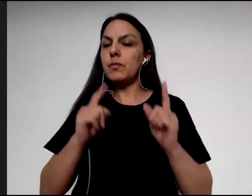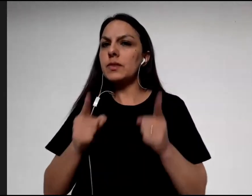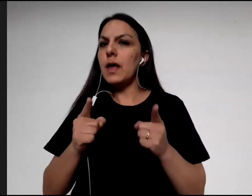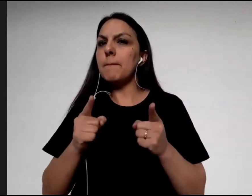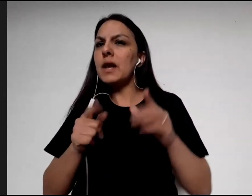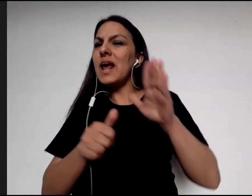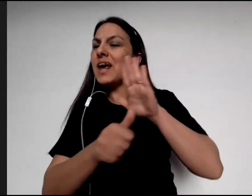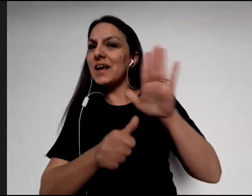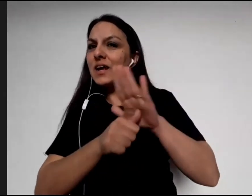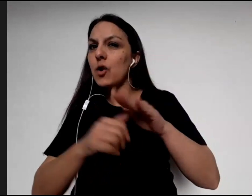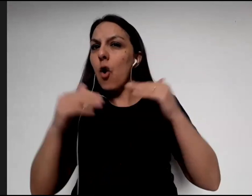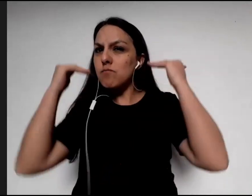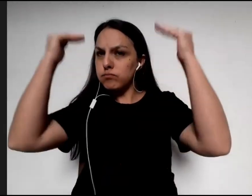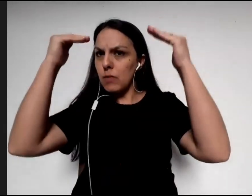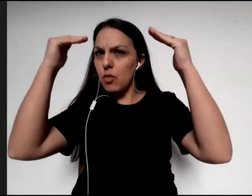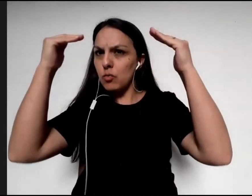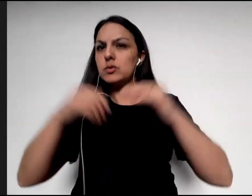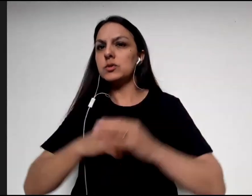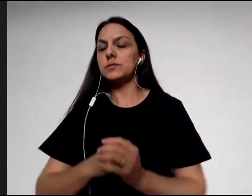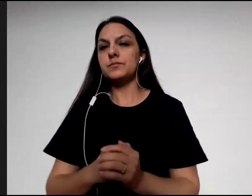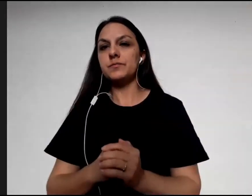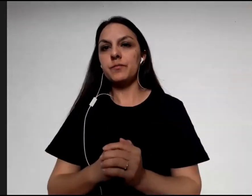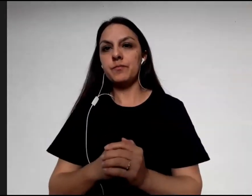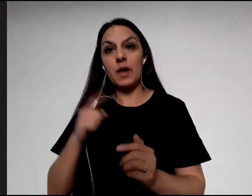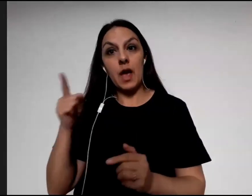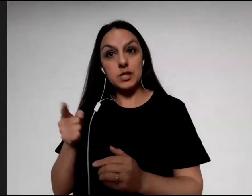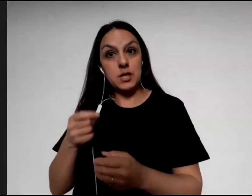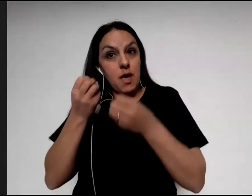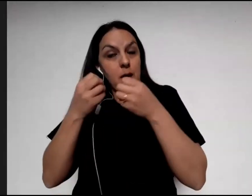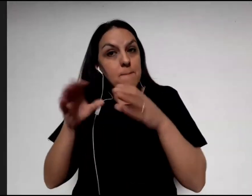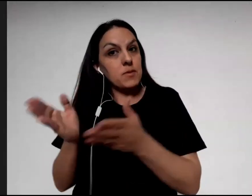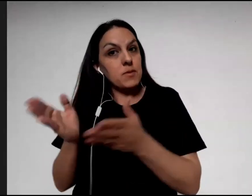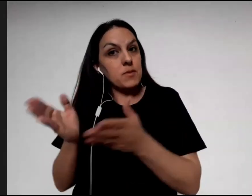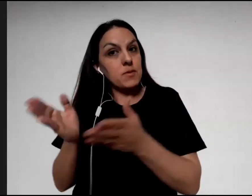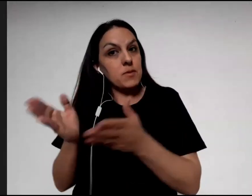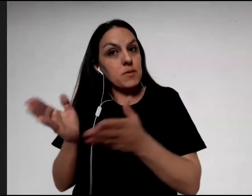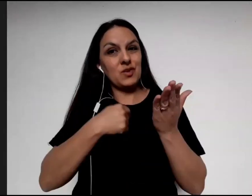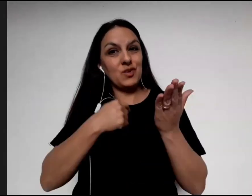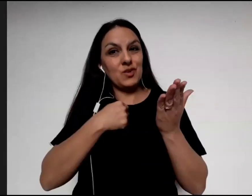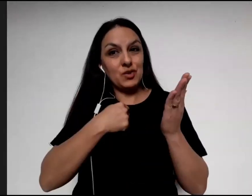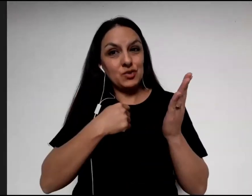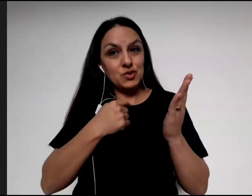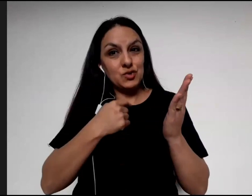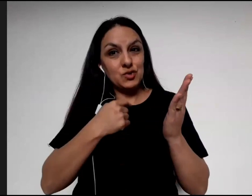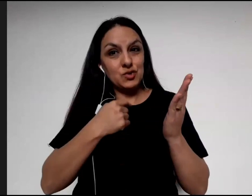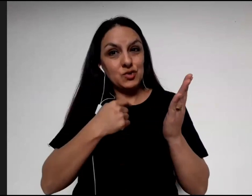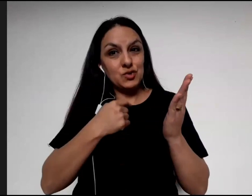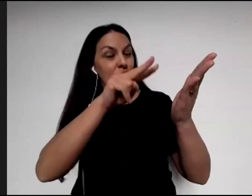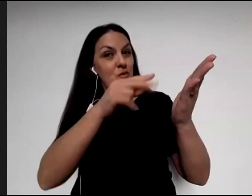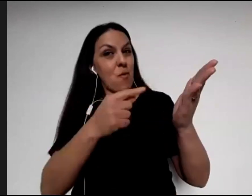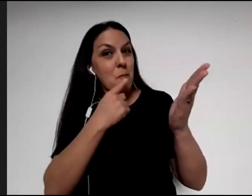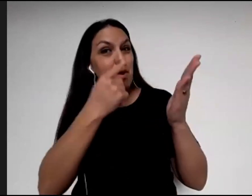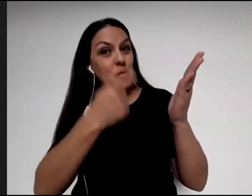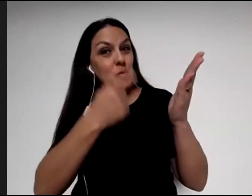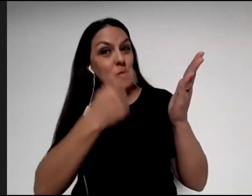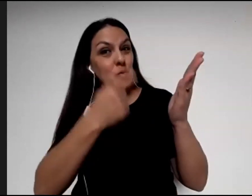La doctora va a comenzar su disertación, yo voy a ir recibiendo por chat las preguntas o inquietudes que les vaya quedando, a